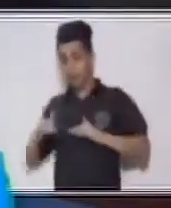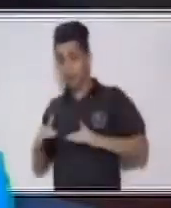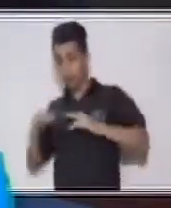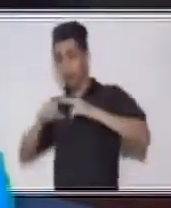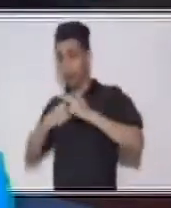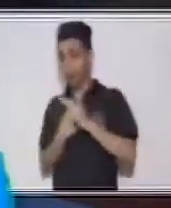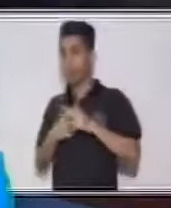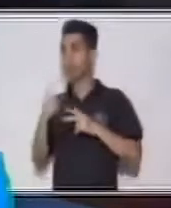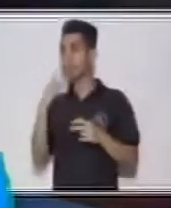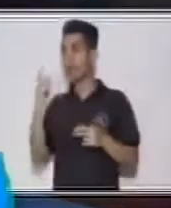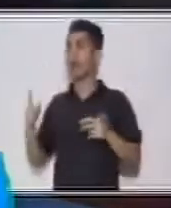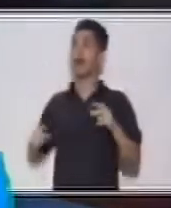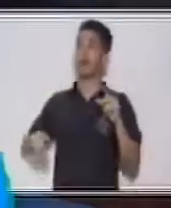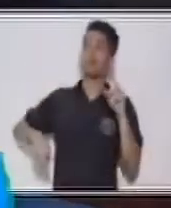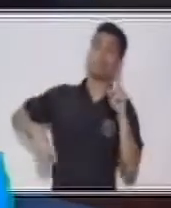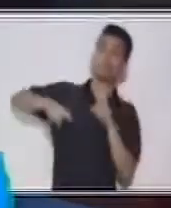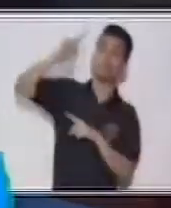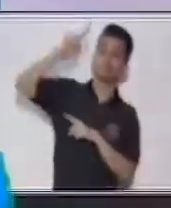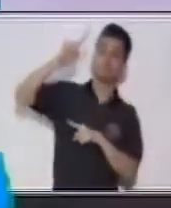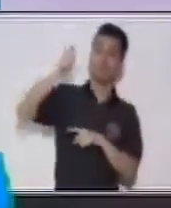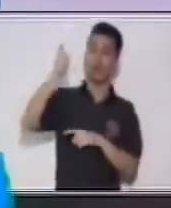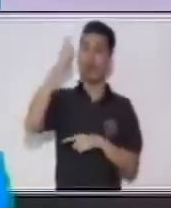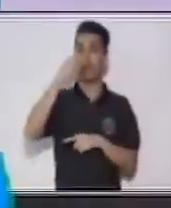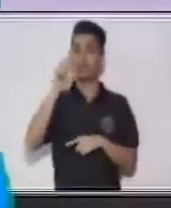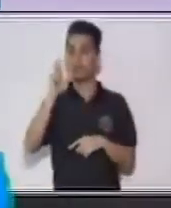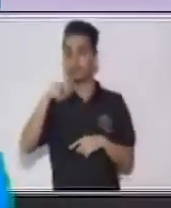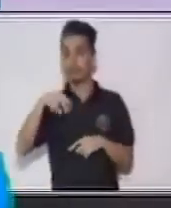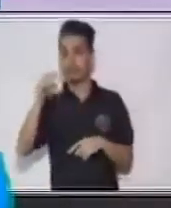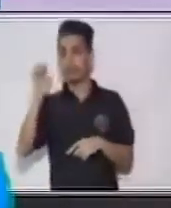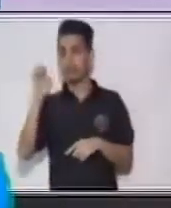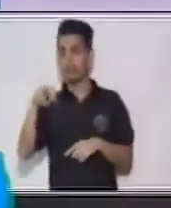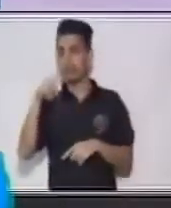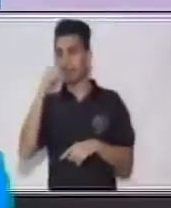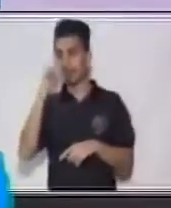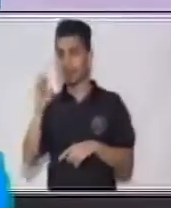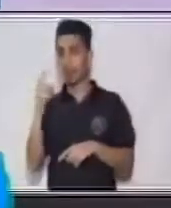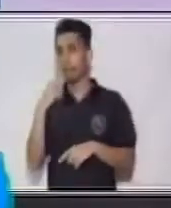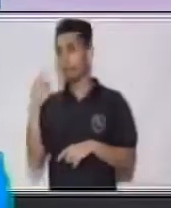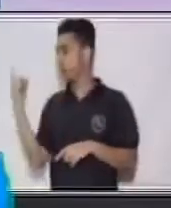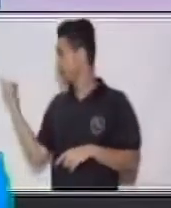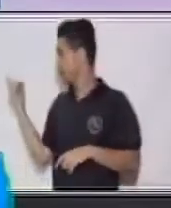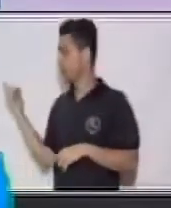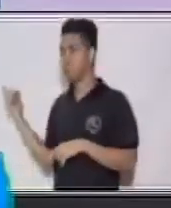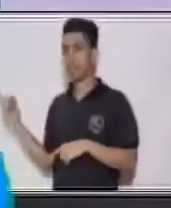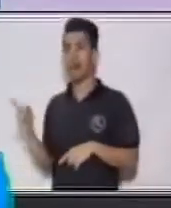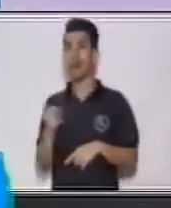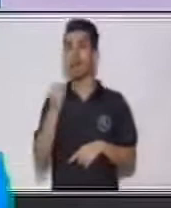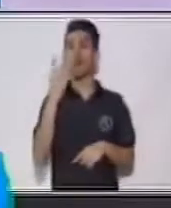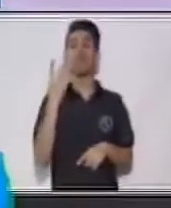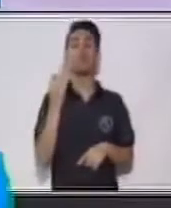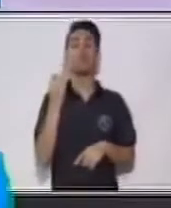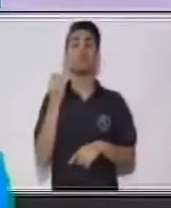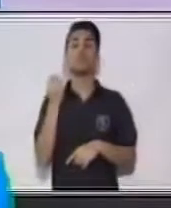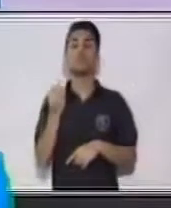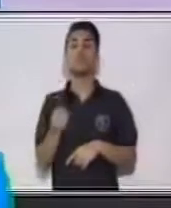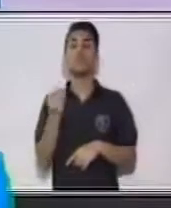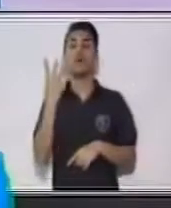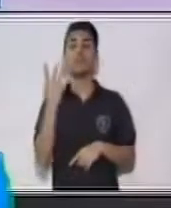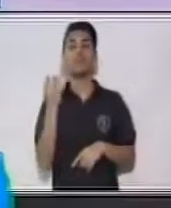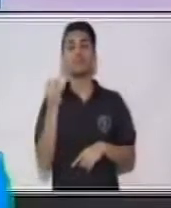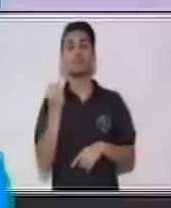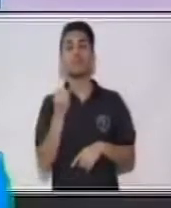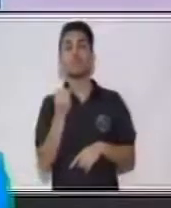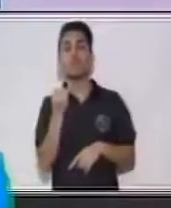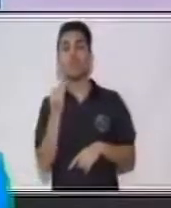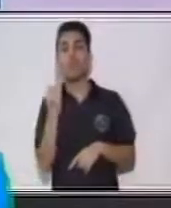patrón ascendente hacia arriba les preguntó que cuántos números tuve que sumar para llegar a 50